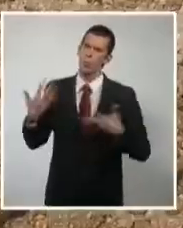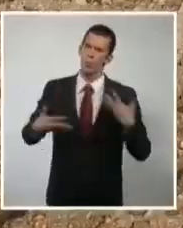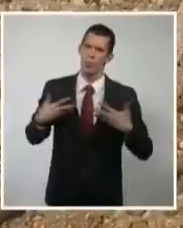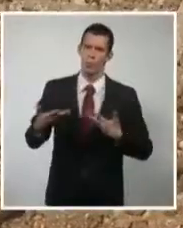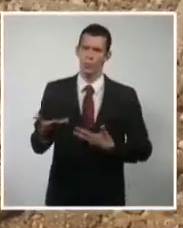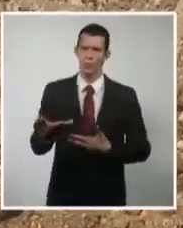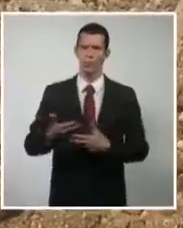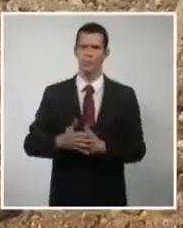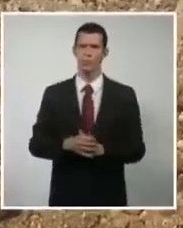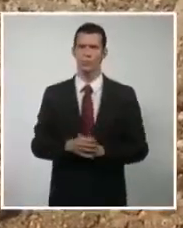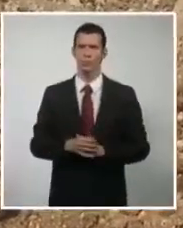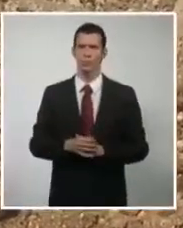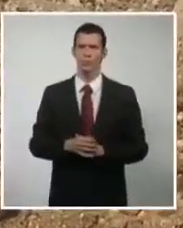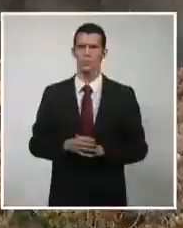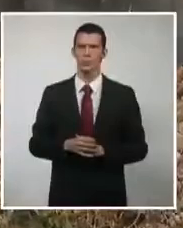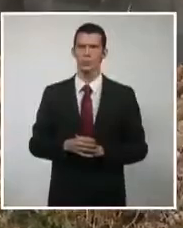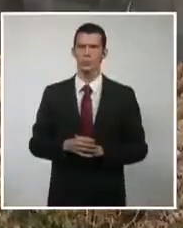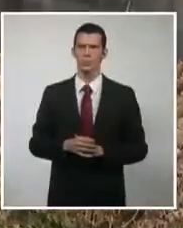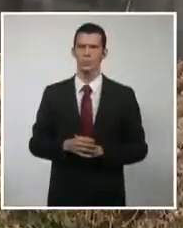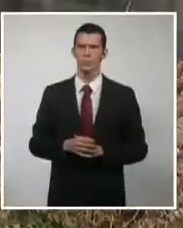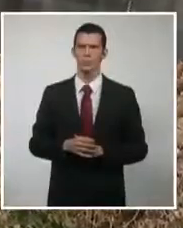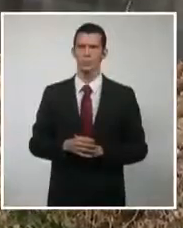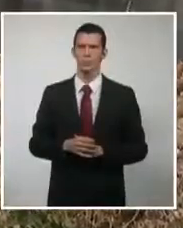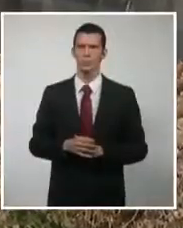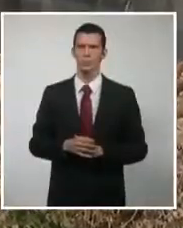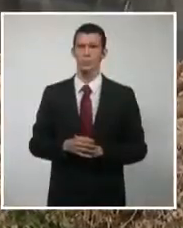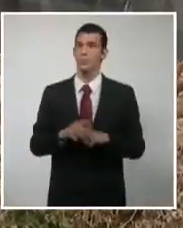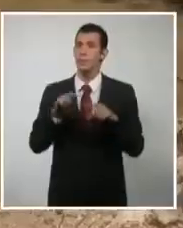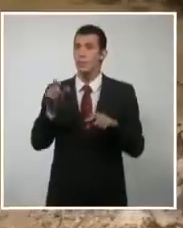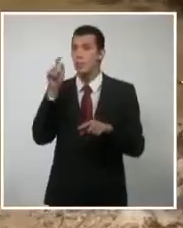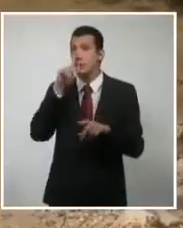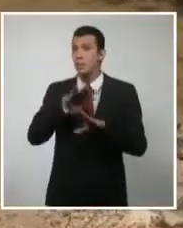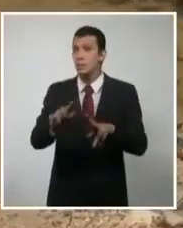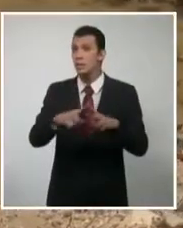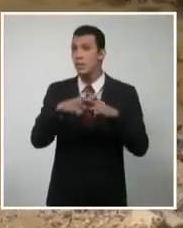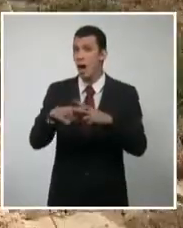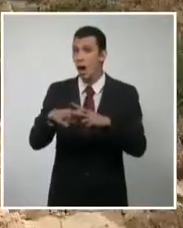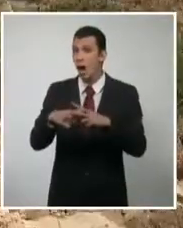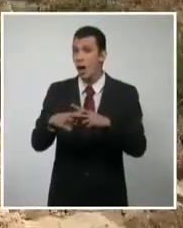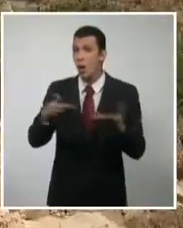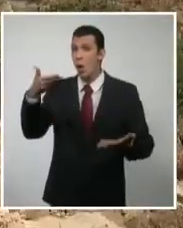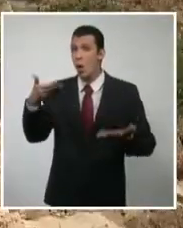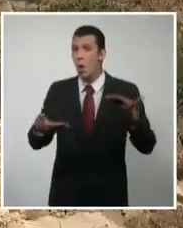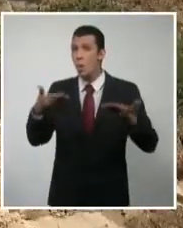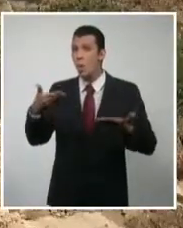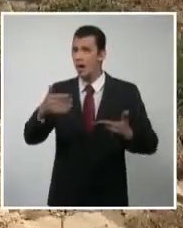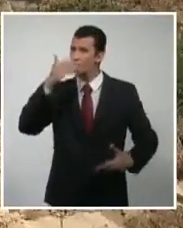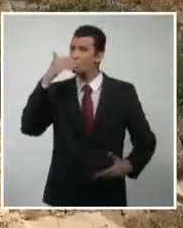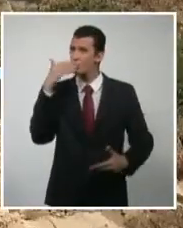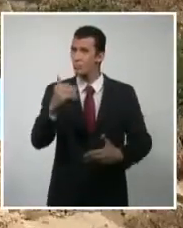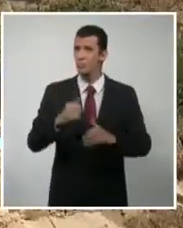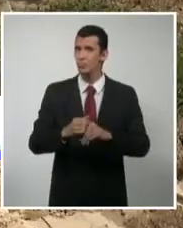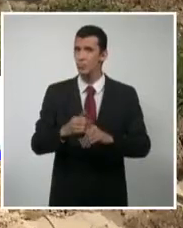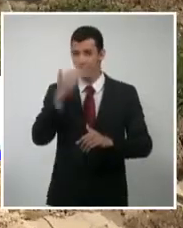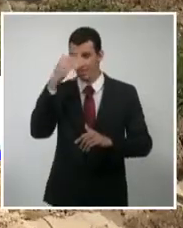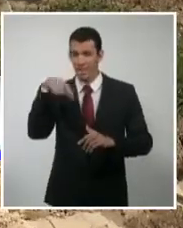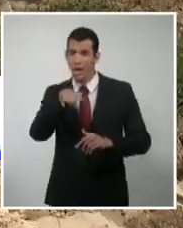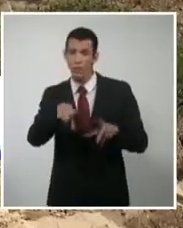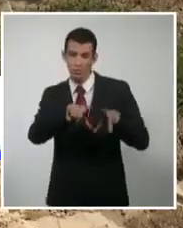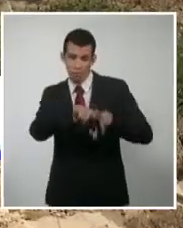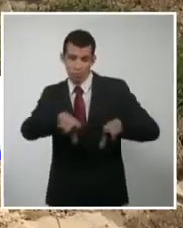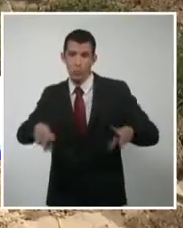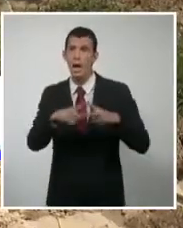marcha, confirma que habrá un antes y un después en el servicio. Estábamos andando por la conductora vieja entre 550 y 600 litros